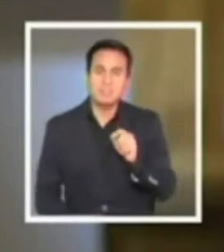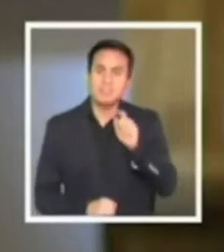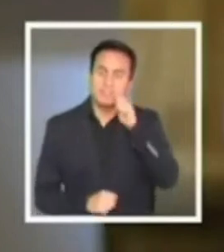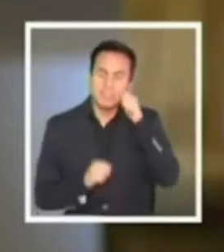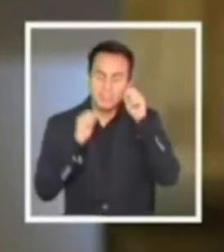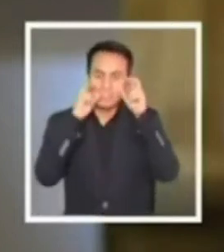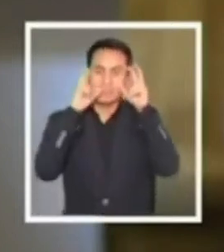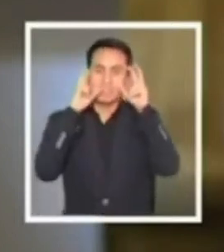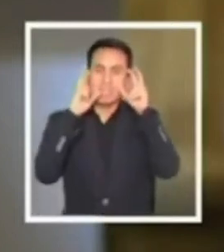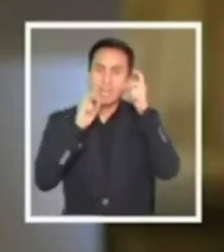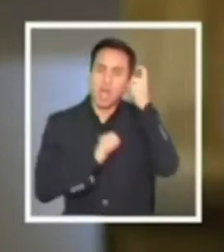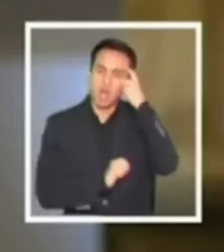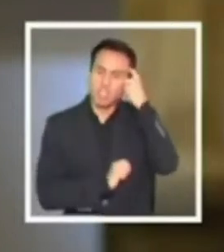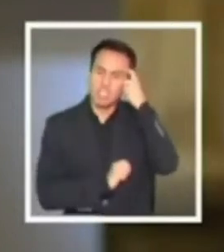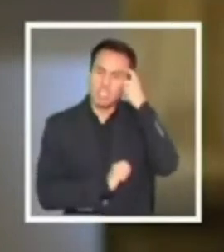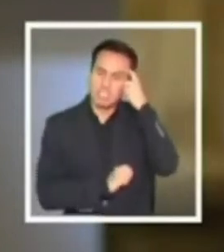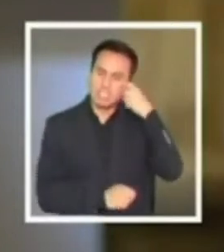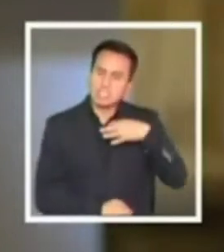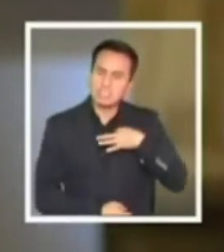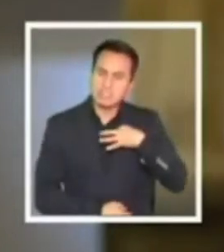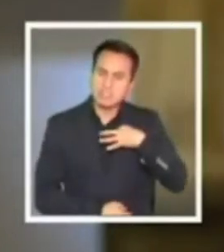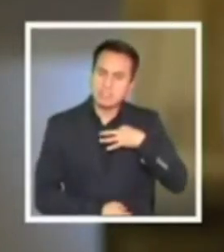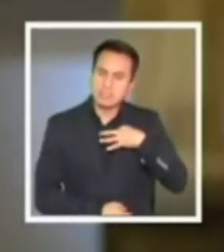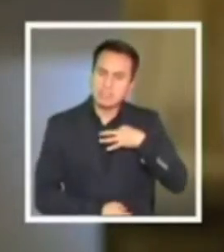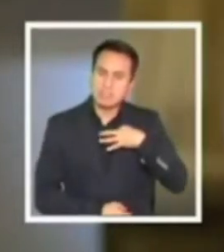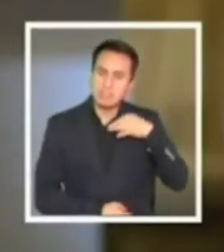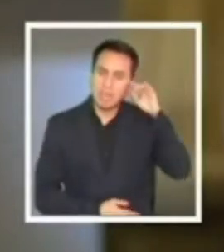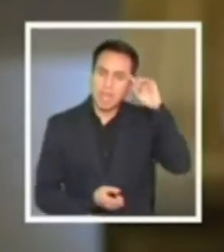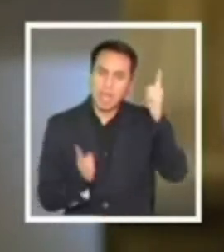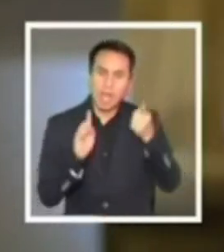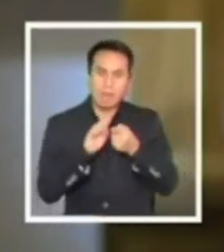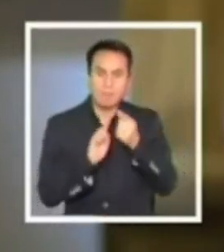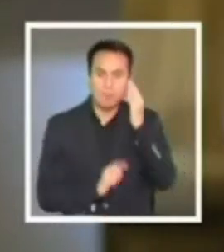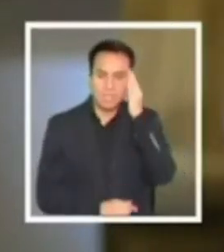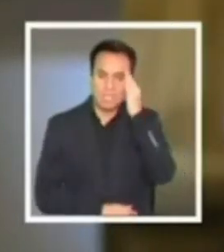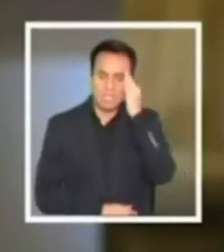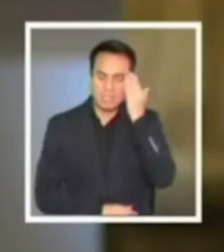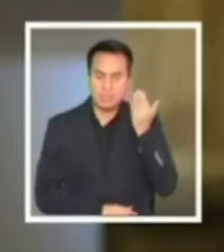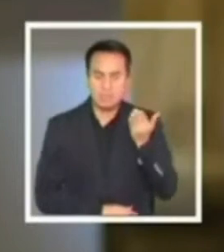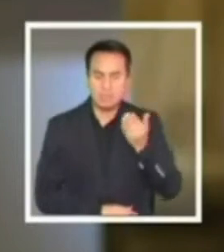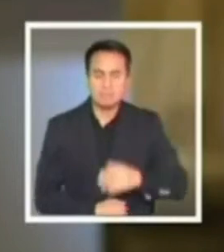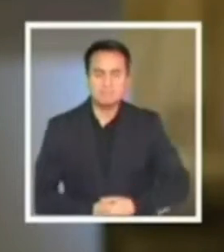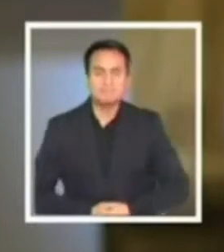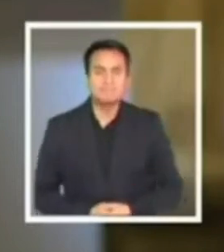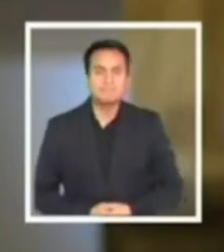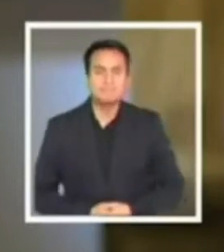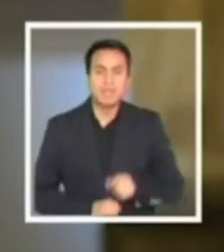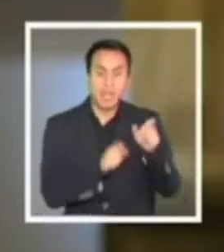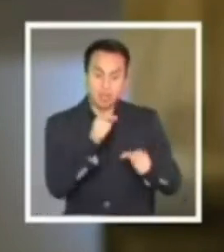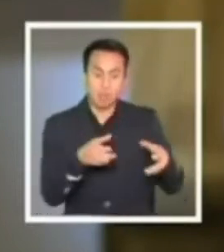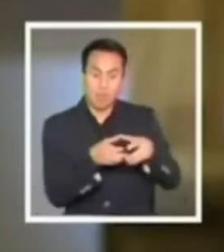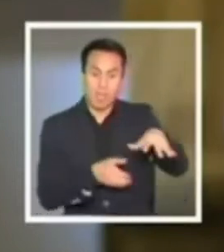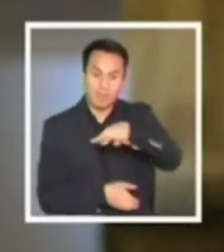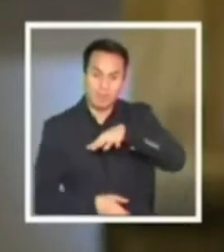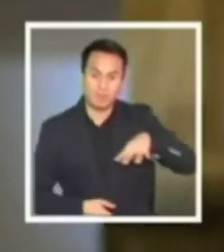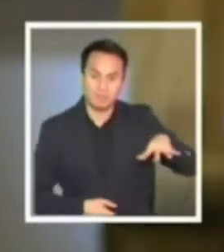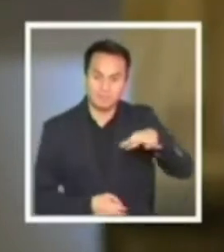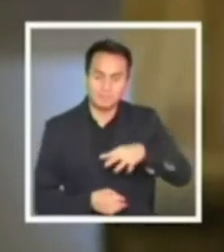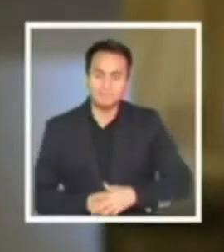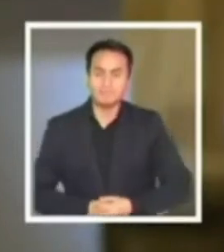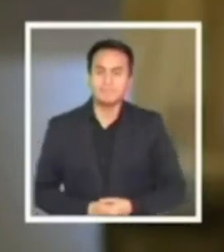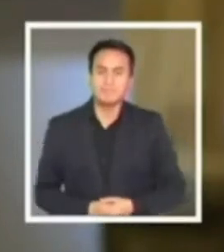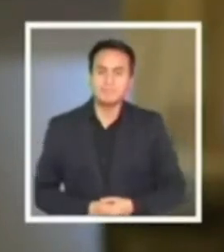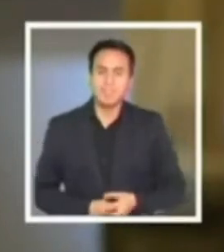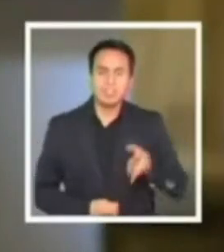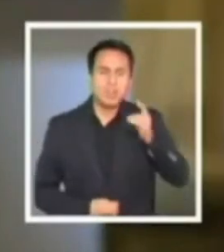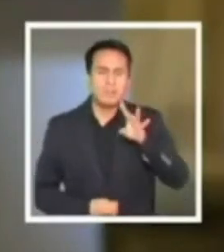despertar la conciencia cívica, el cambio de mentalidad en nuestros pueblos.